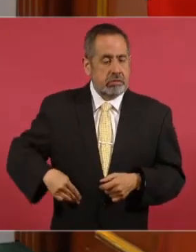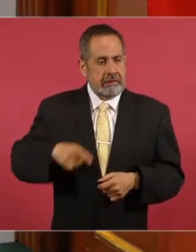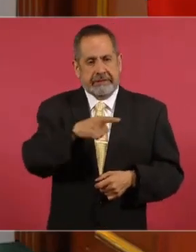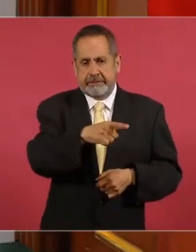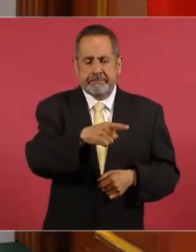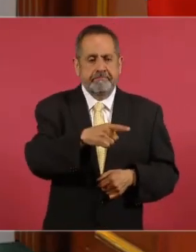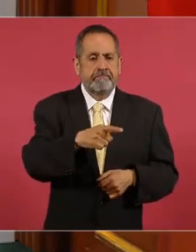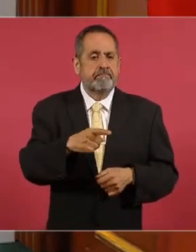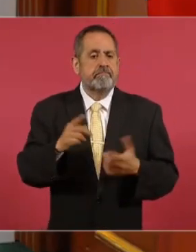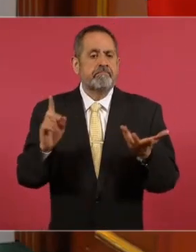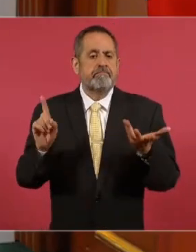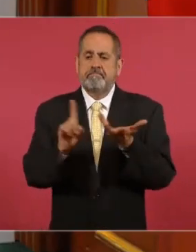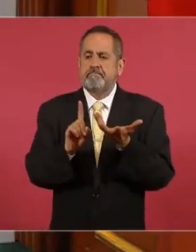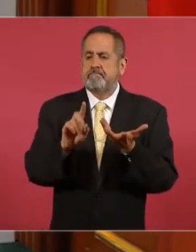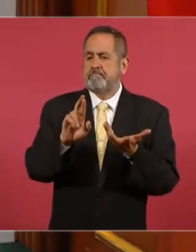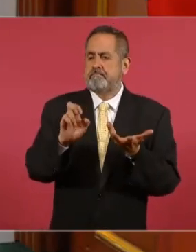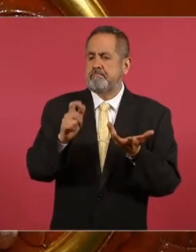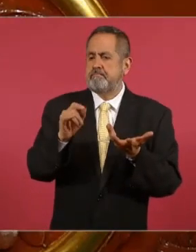el que se evite